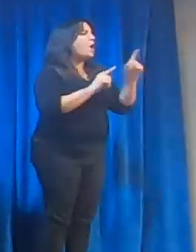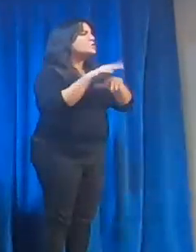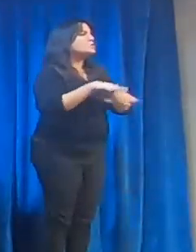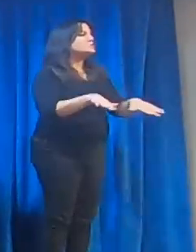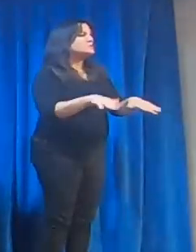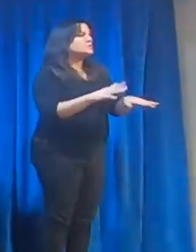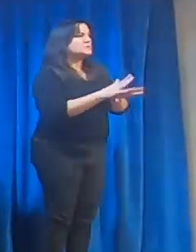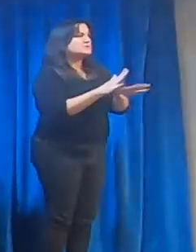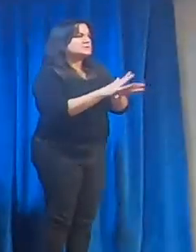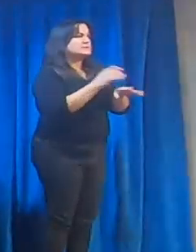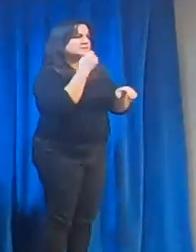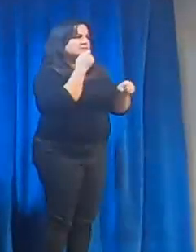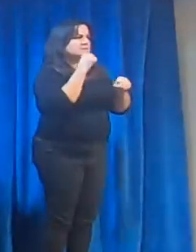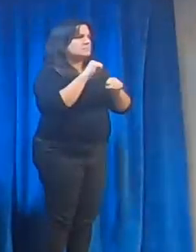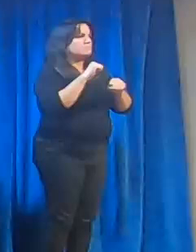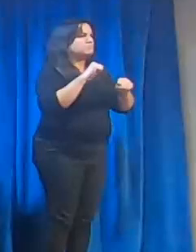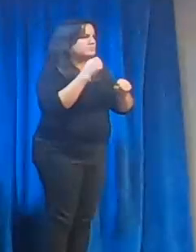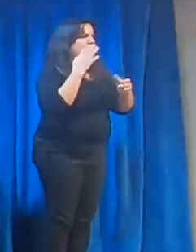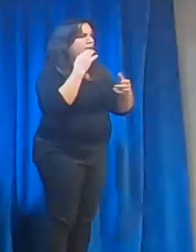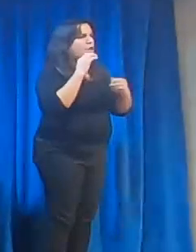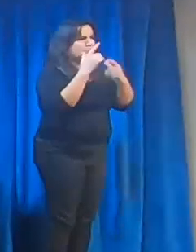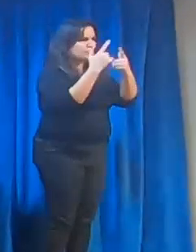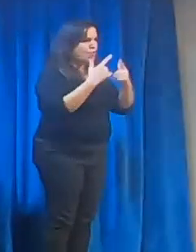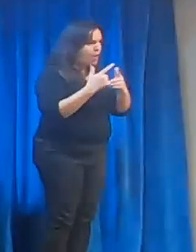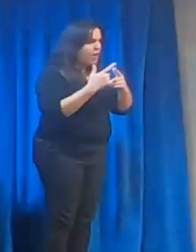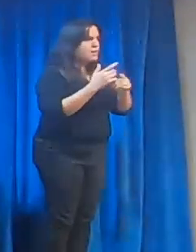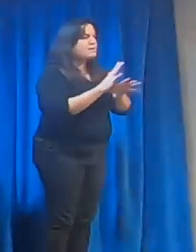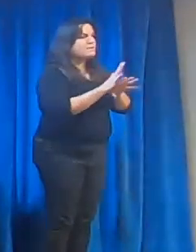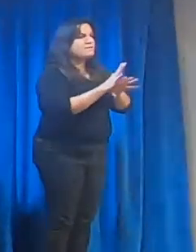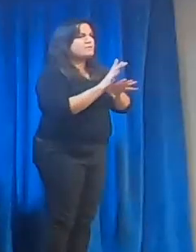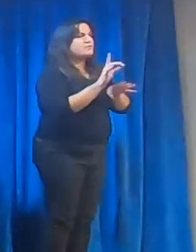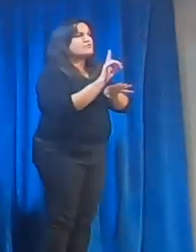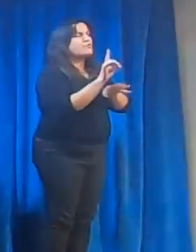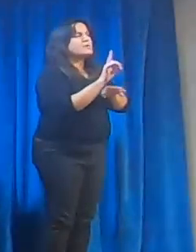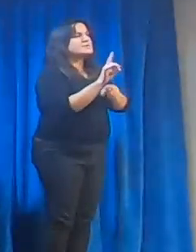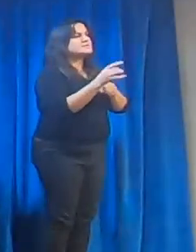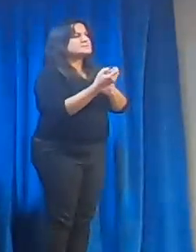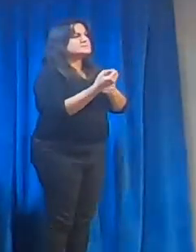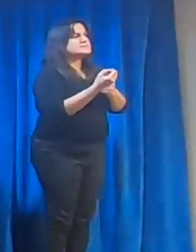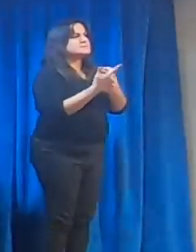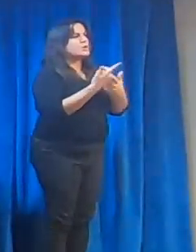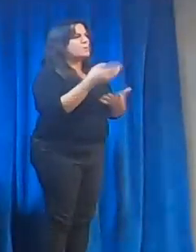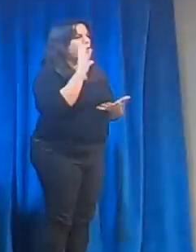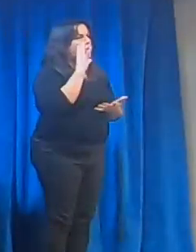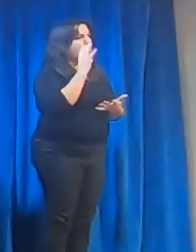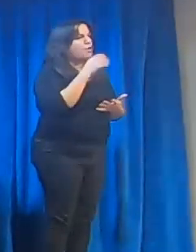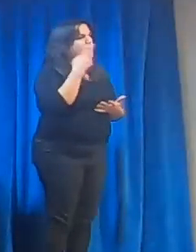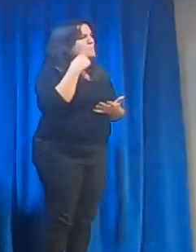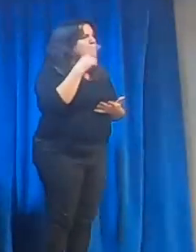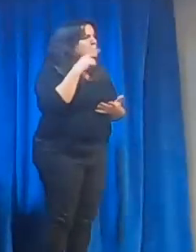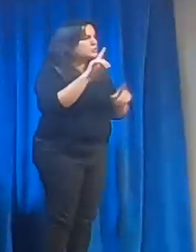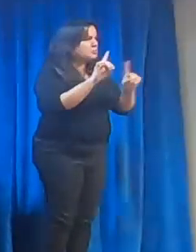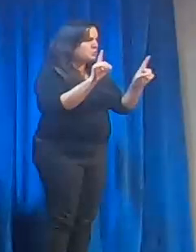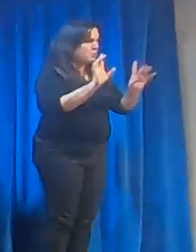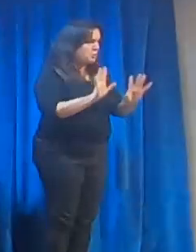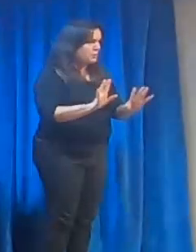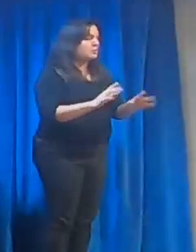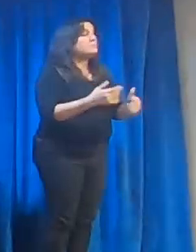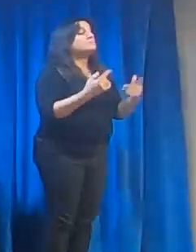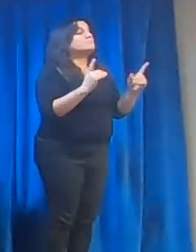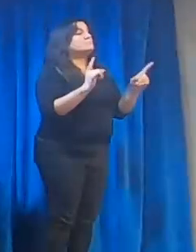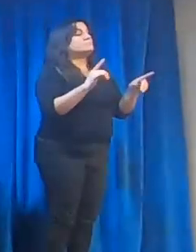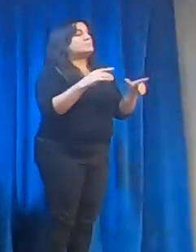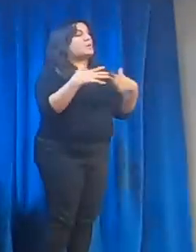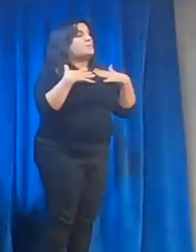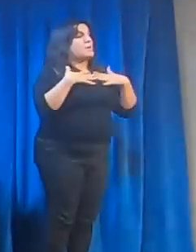el impulso es una vía libre hacia algo que no lo hacen muy conscientemente. Para el juego